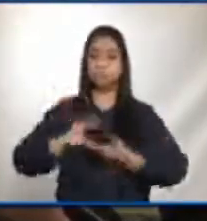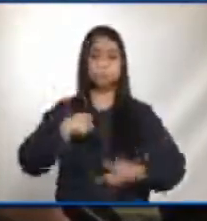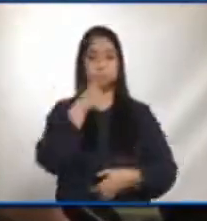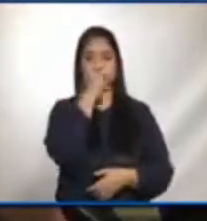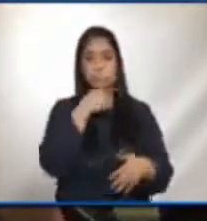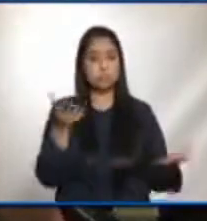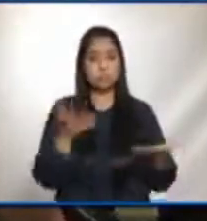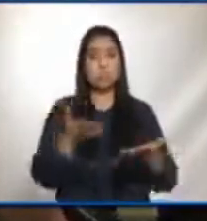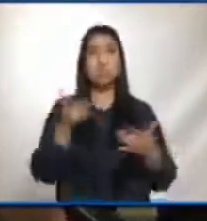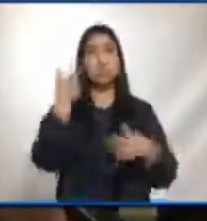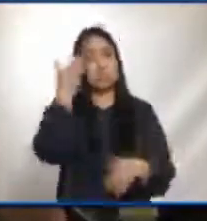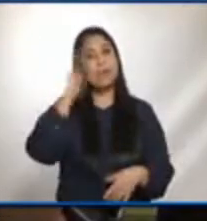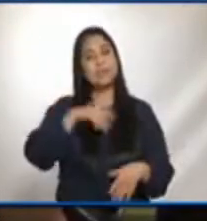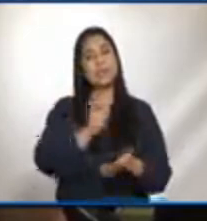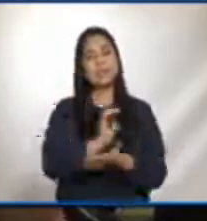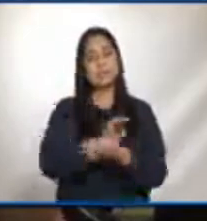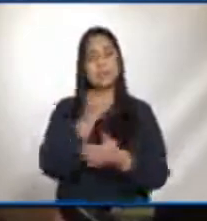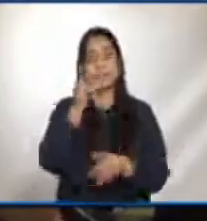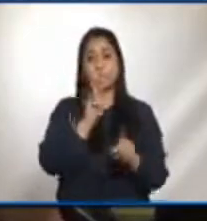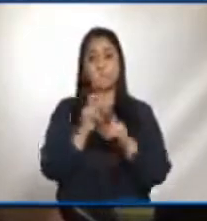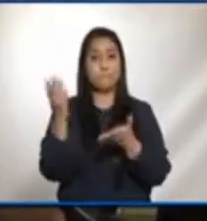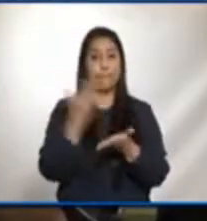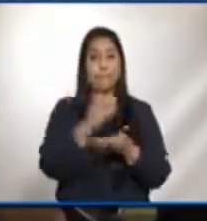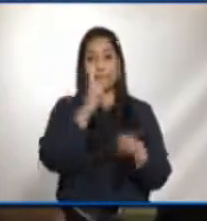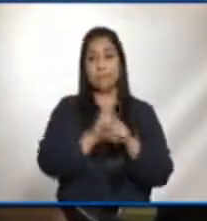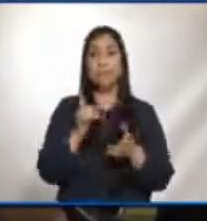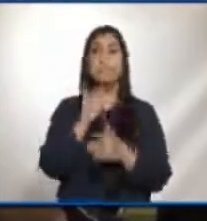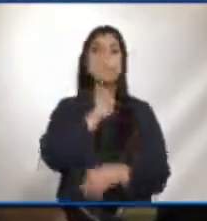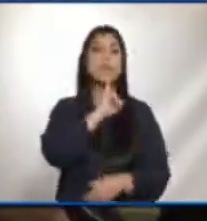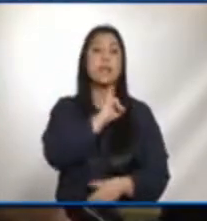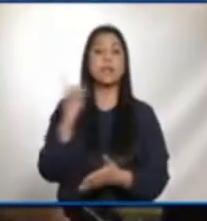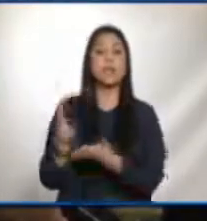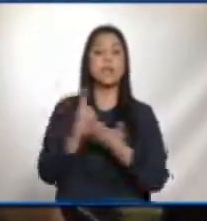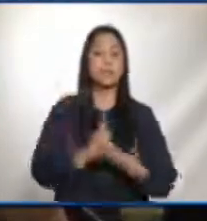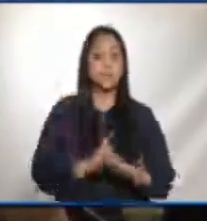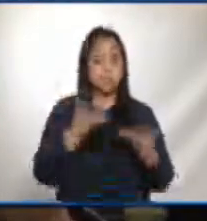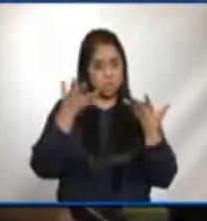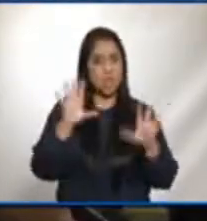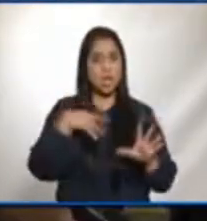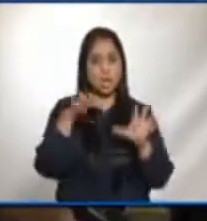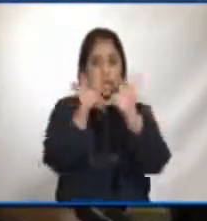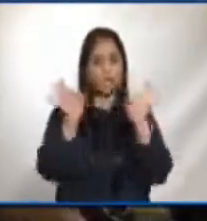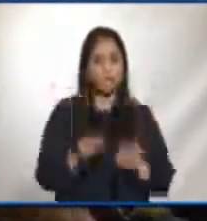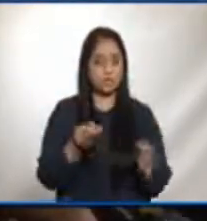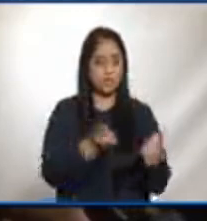Mañana esperamos que venga, primero Dios, las vacunas donadas por Israel. Ya tenemos la forma en la que van a ser